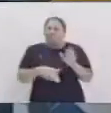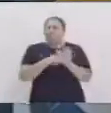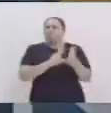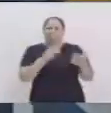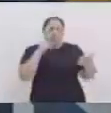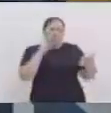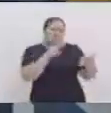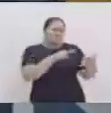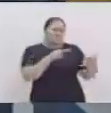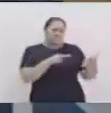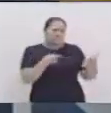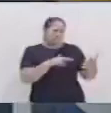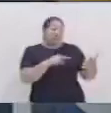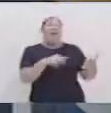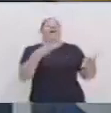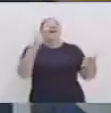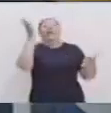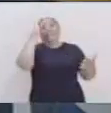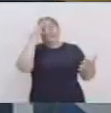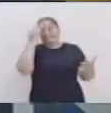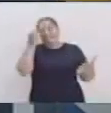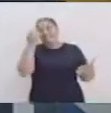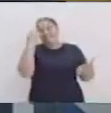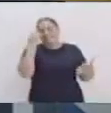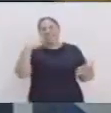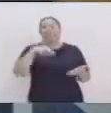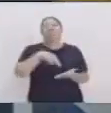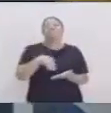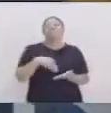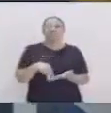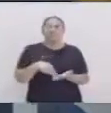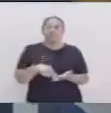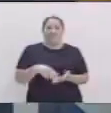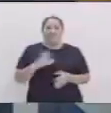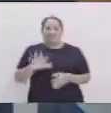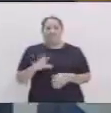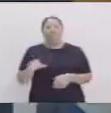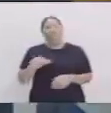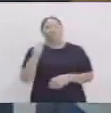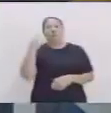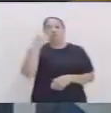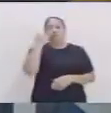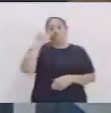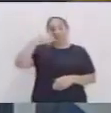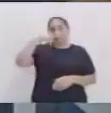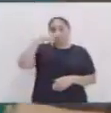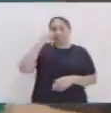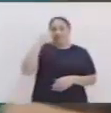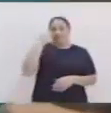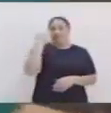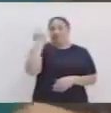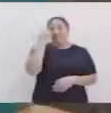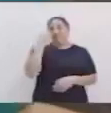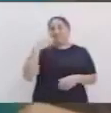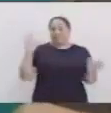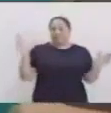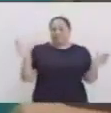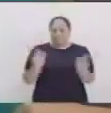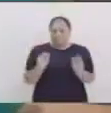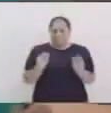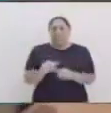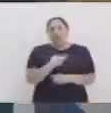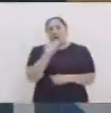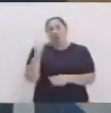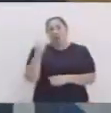deducción que iba a ser un tipo de baile. Y la síntesis. La síntesis es cuando recapitulas todas tus ideas, das una